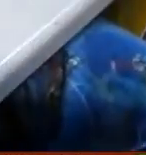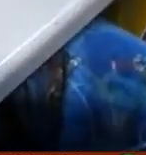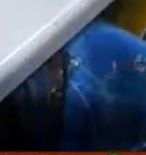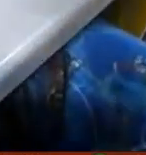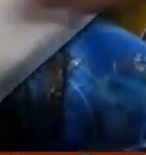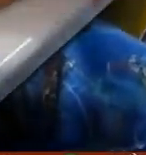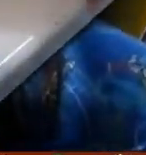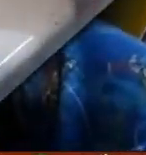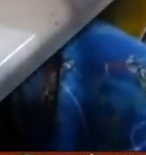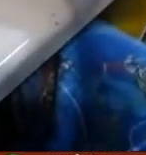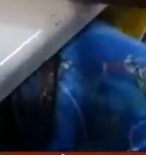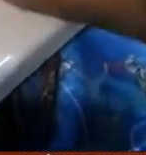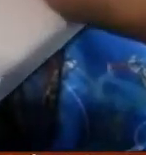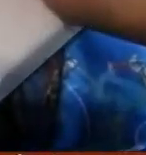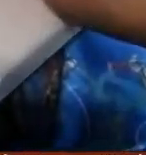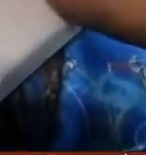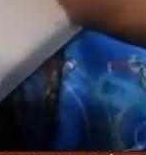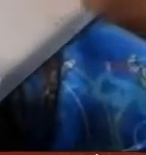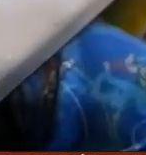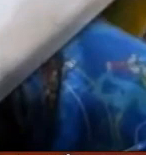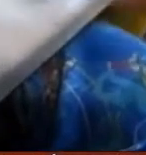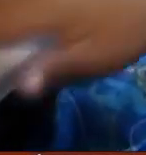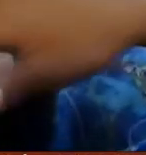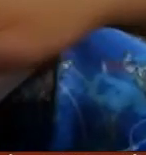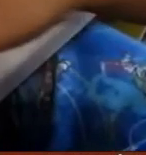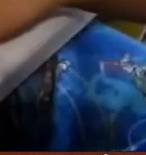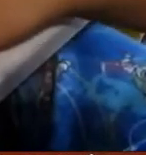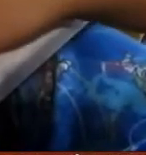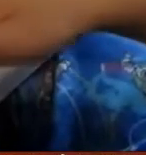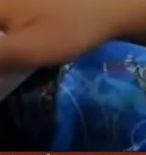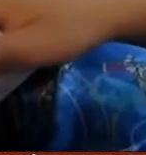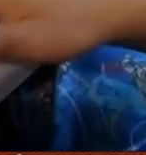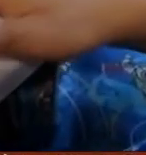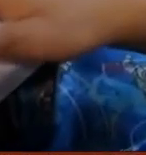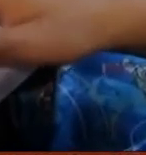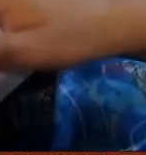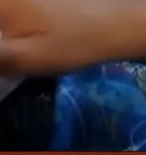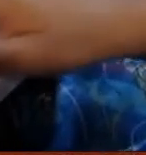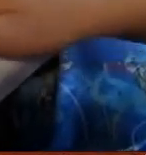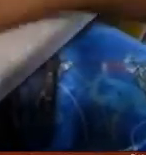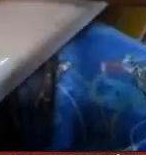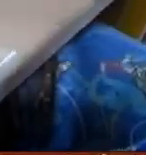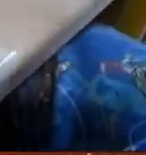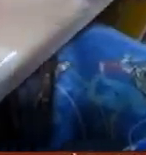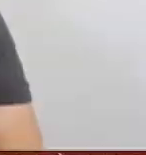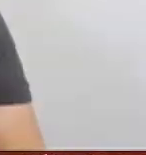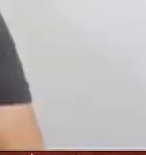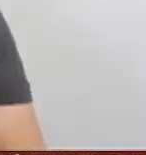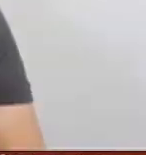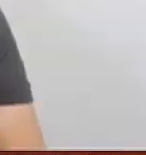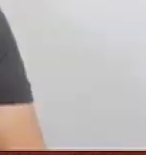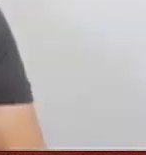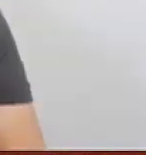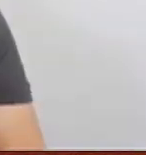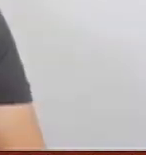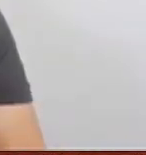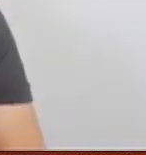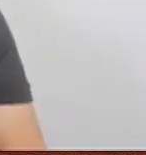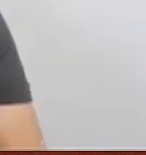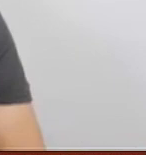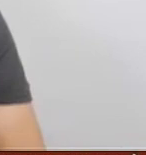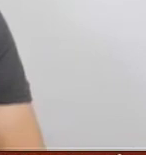aportar el bienestar y al avance de los niños que padecen síndrome de Down, específicamente en una etapa de